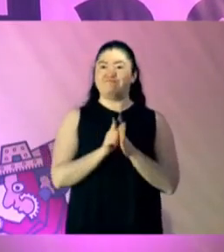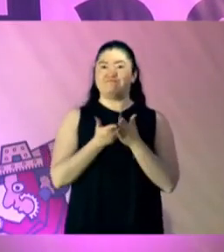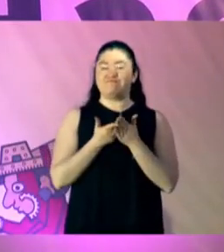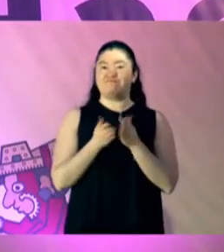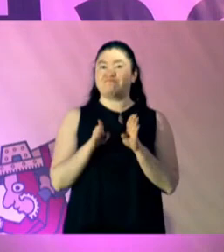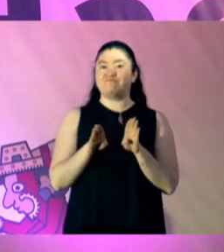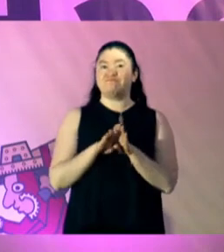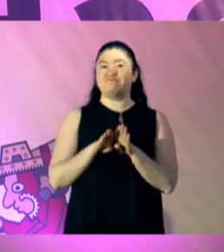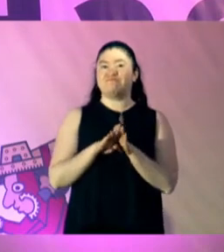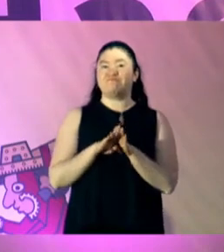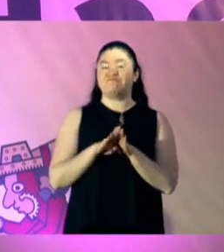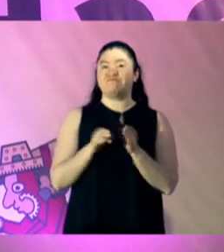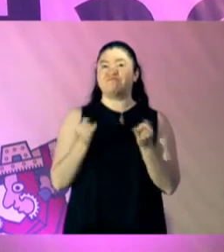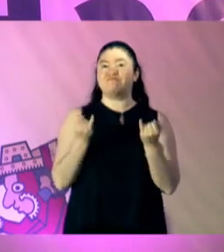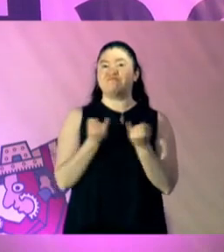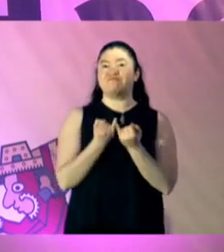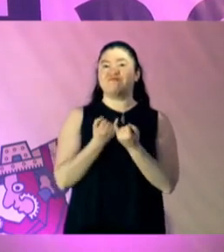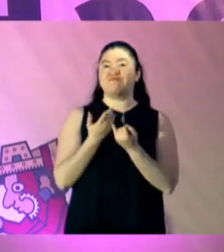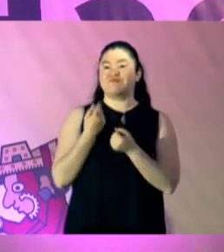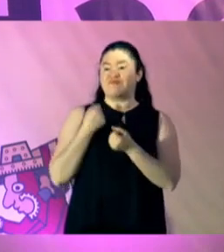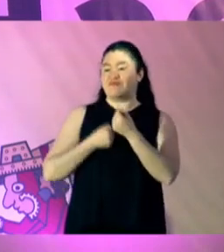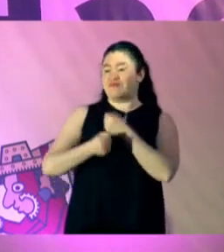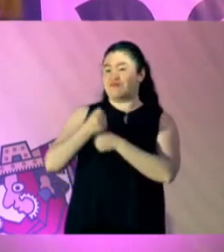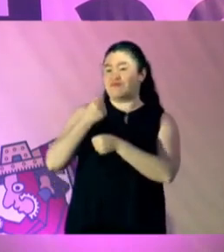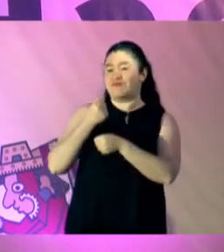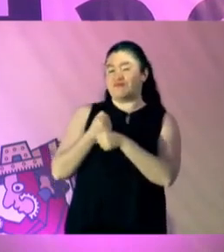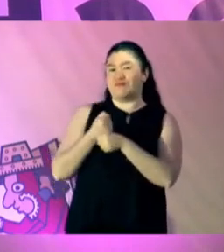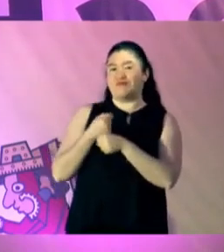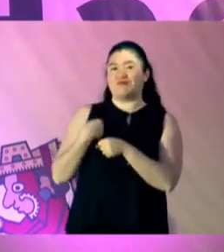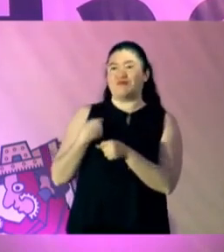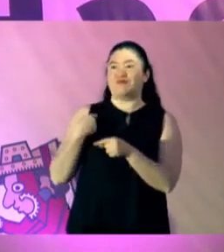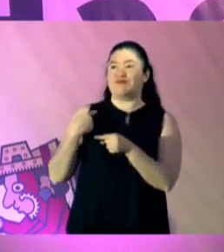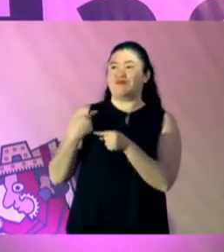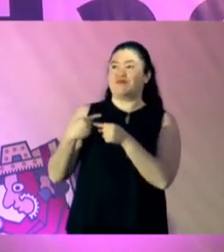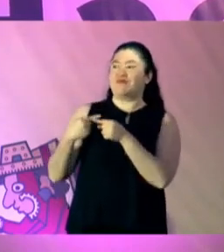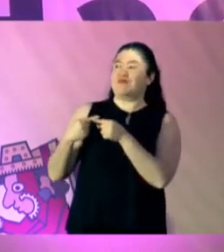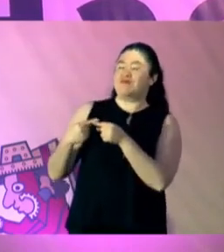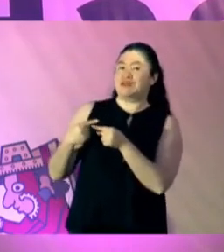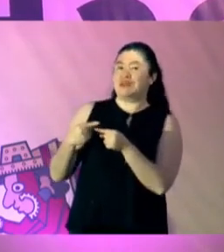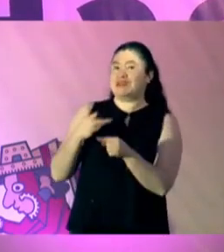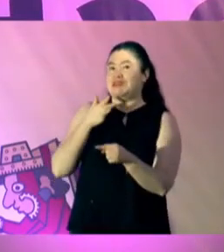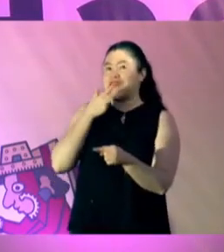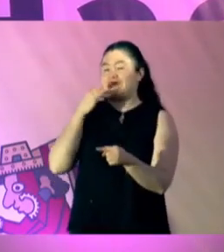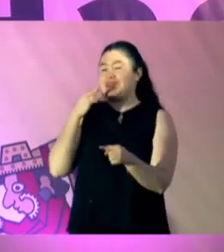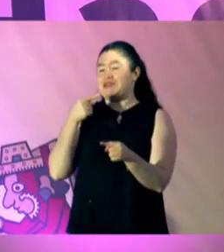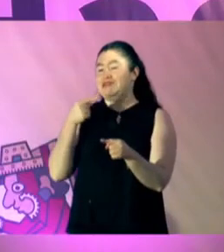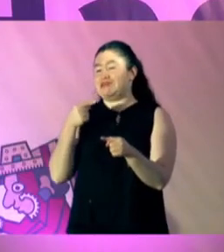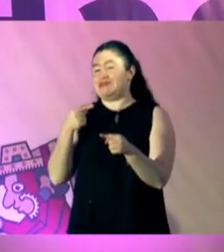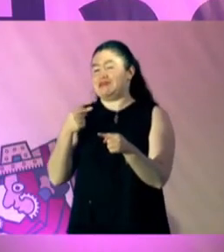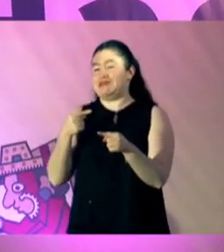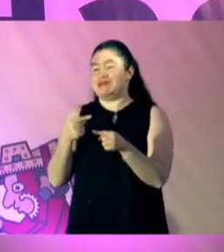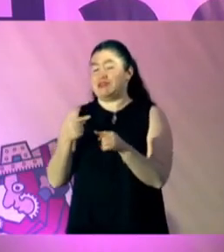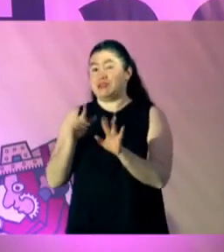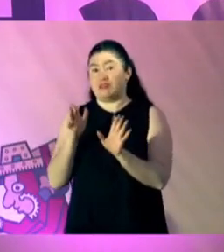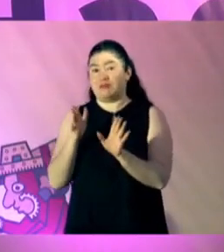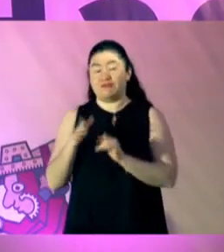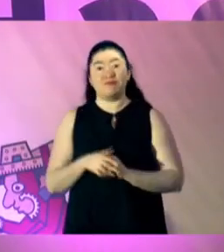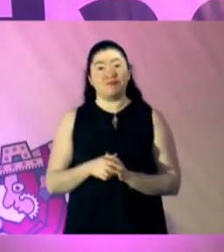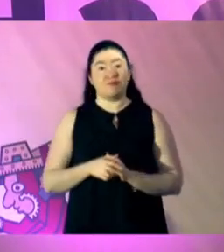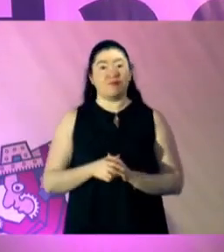digamos que va a ser como para abril del año pasado pero se retrasaron pero luego ya casi y salió